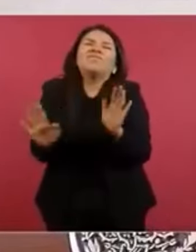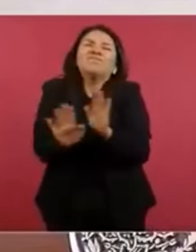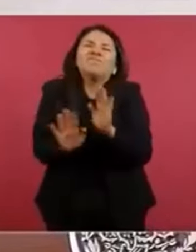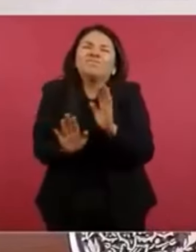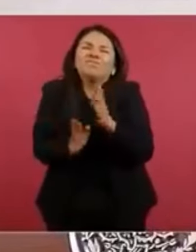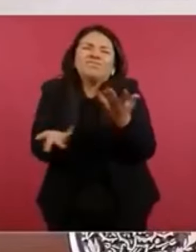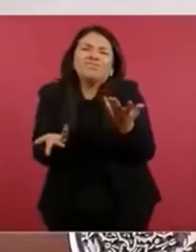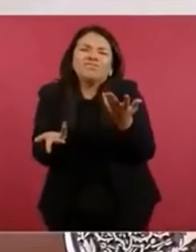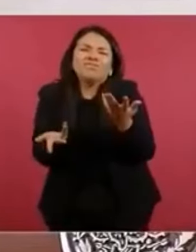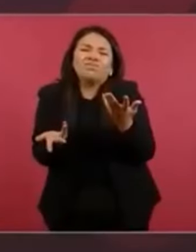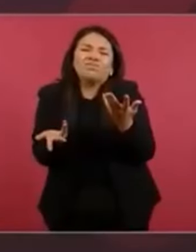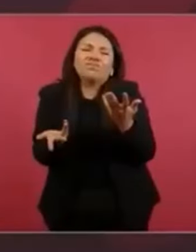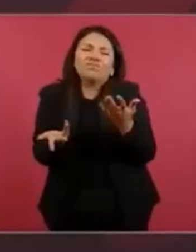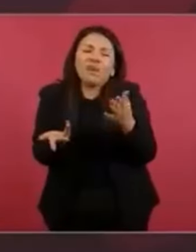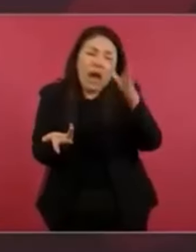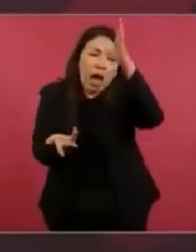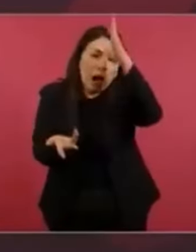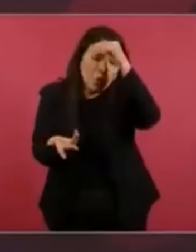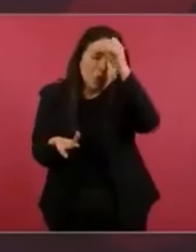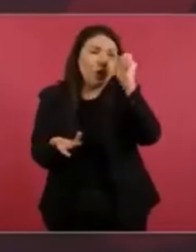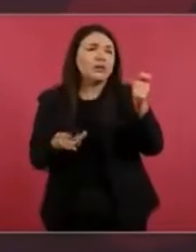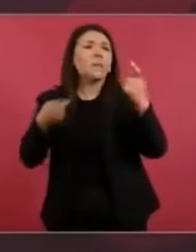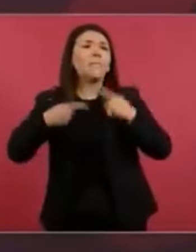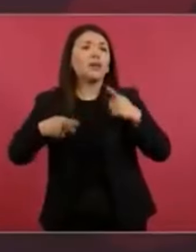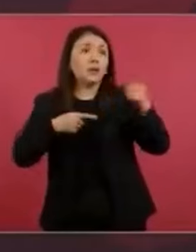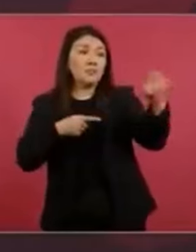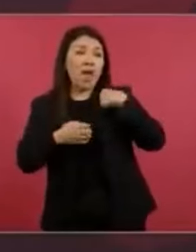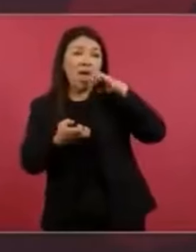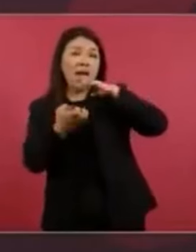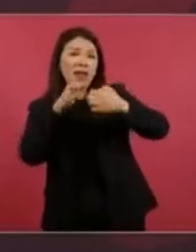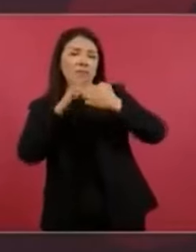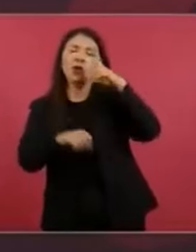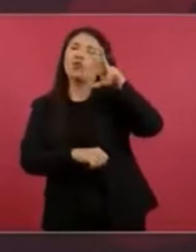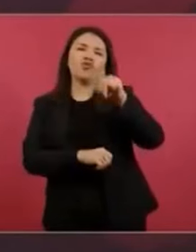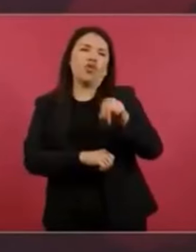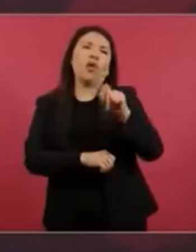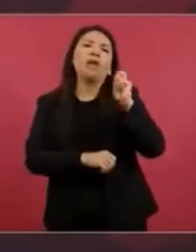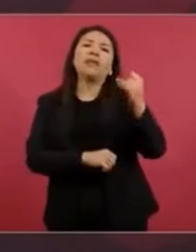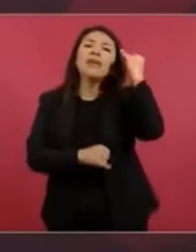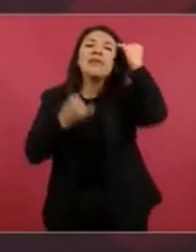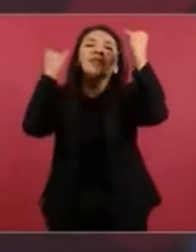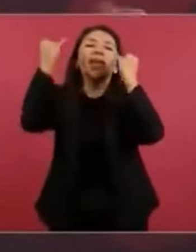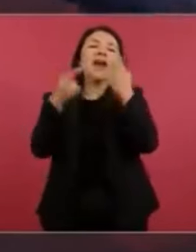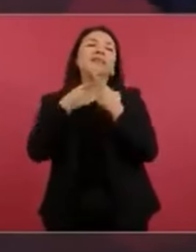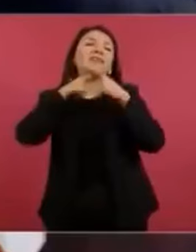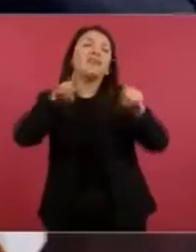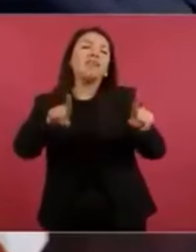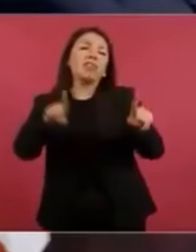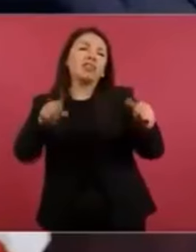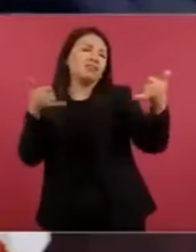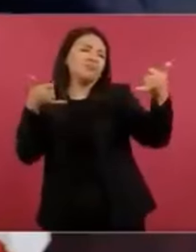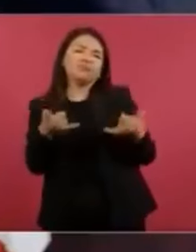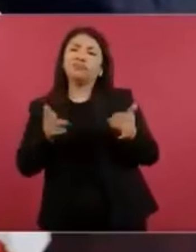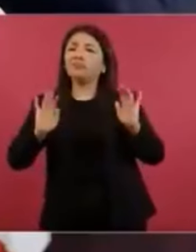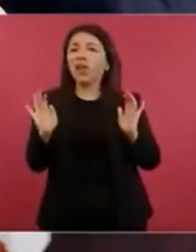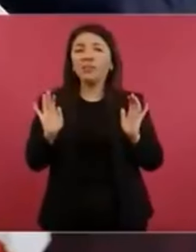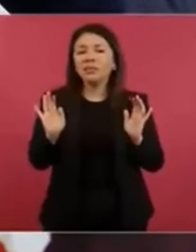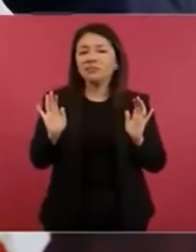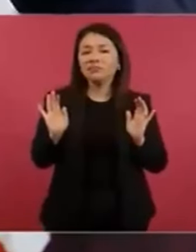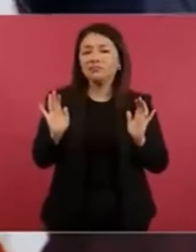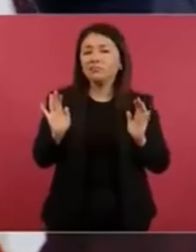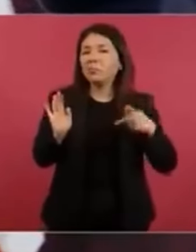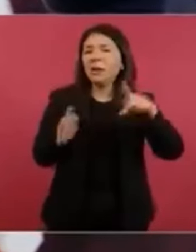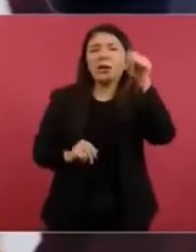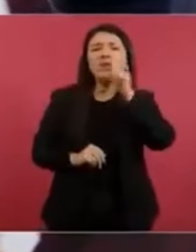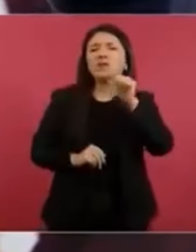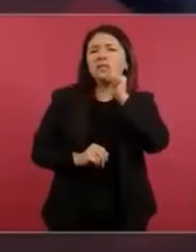viéndolos como adversarios, no como enemigos. Pero es así, amor